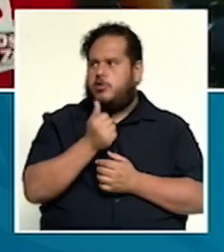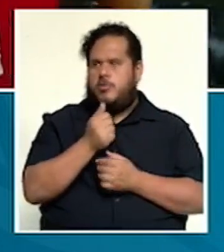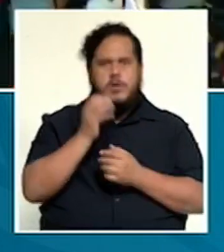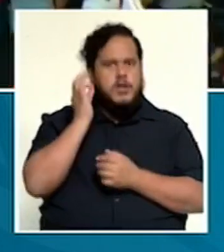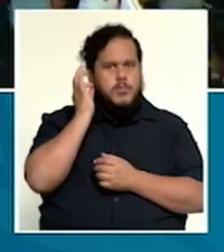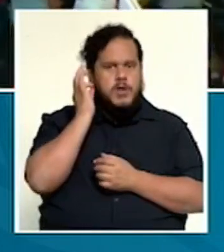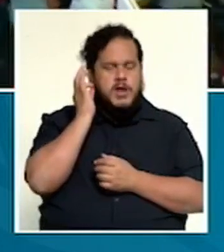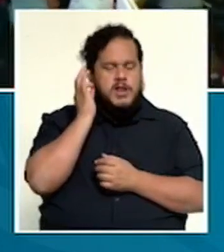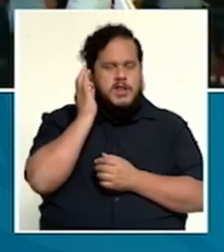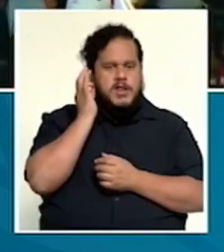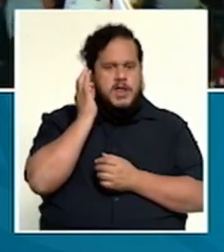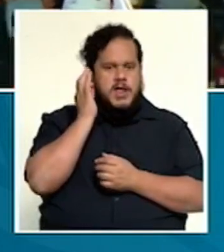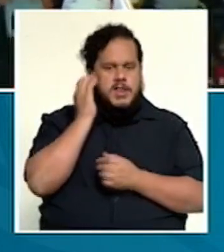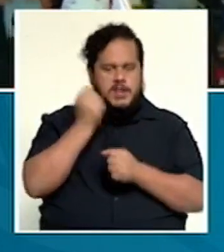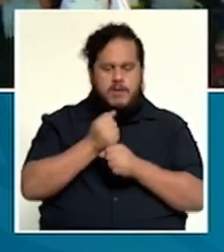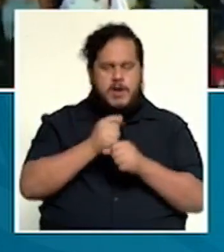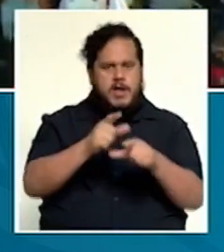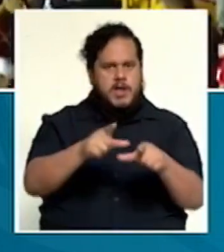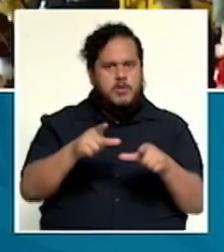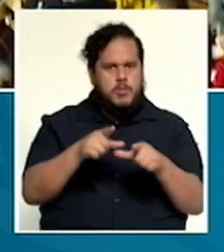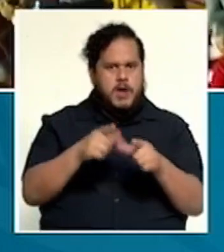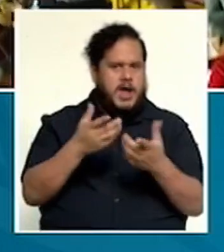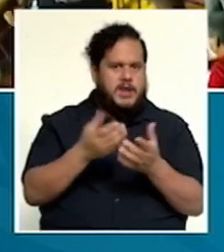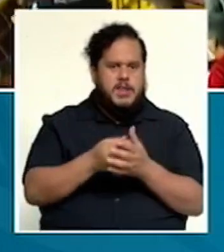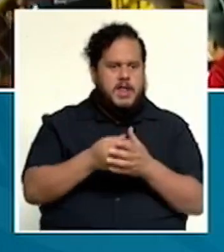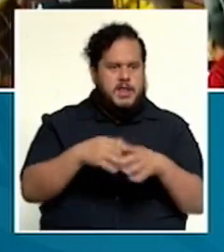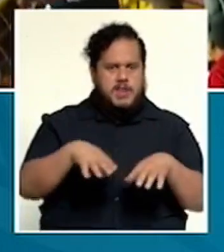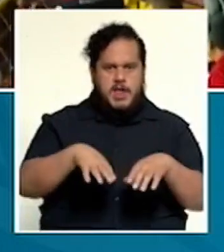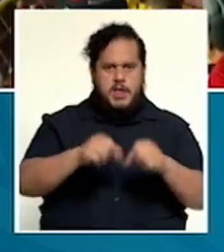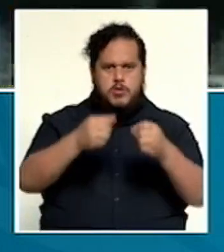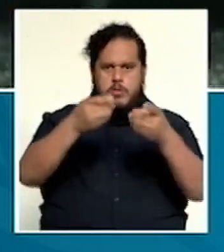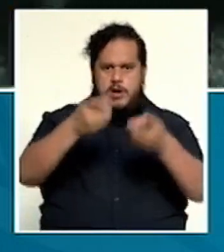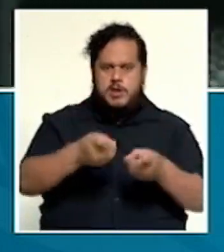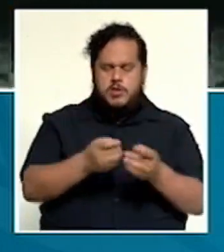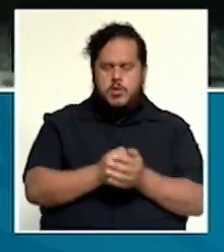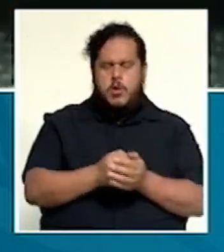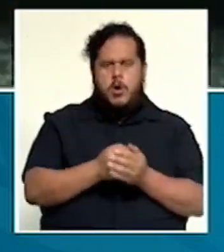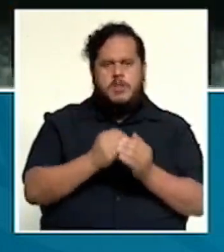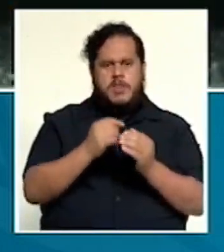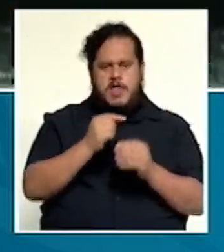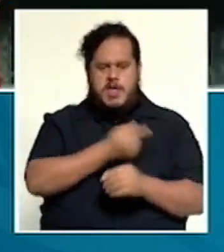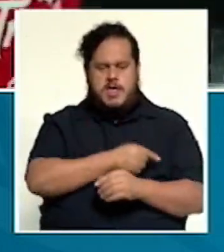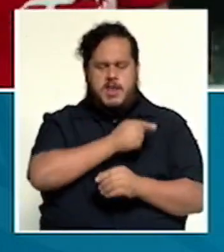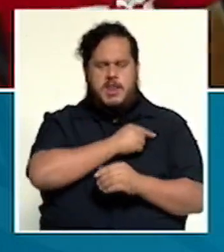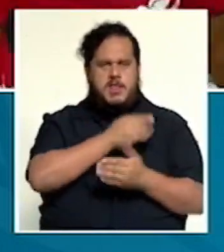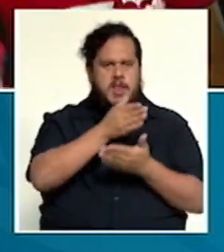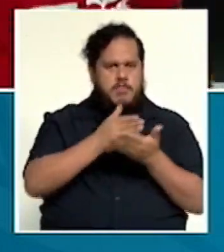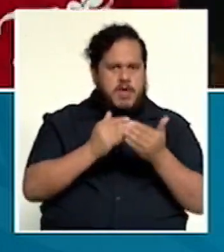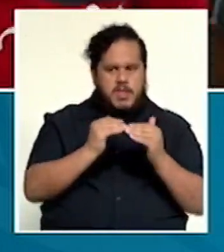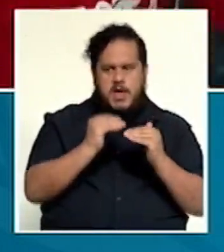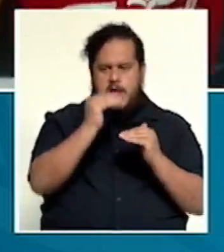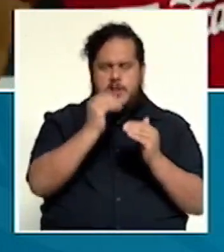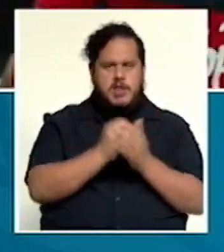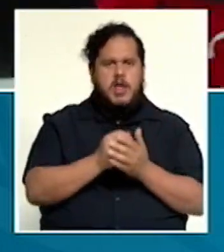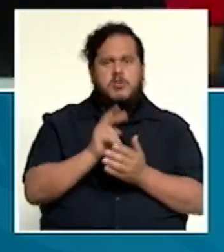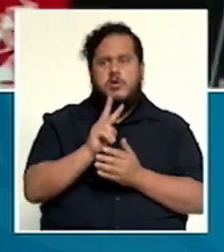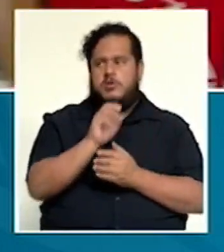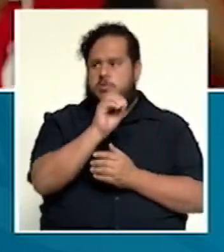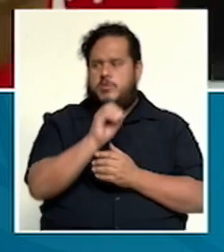de decisión, en puestos de gerencia media y alta. Solo el 12% de las mujeres de los puestos son